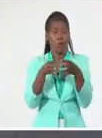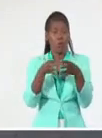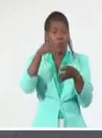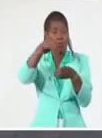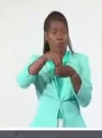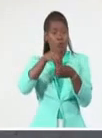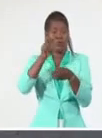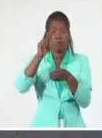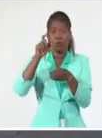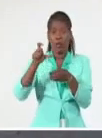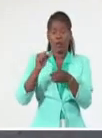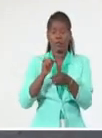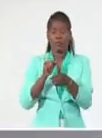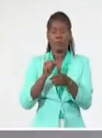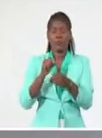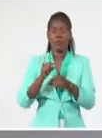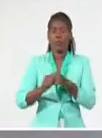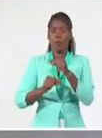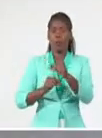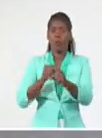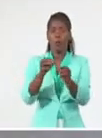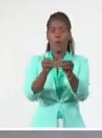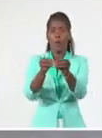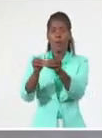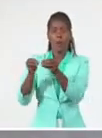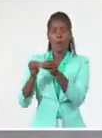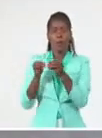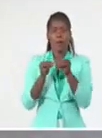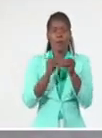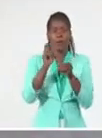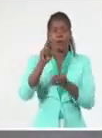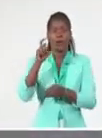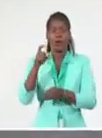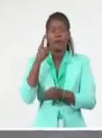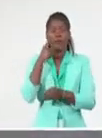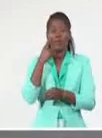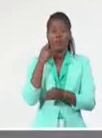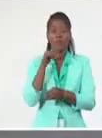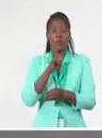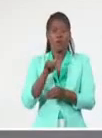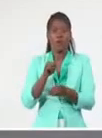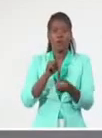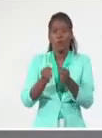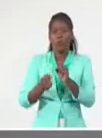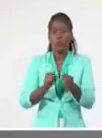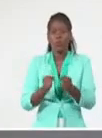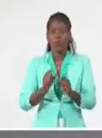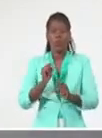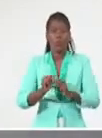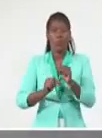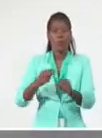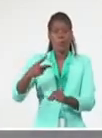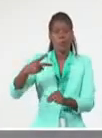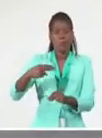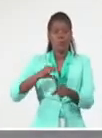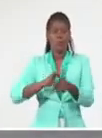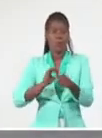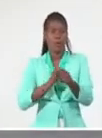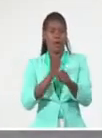declarara la fase de transmisión autóctona limitada en villa clara se mostraba una tendencia al control en la cadena de contagios de kobe